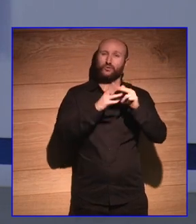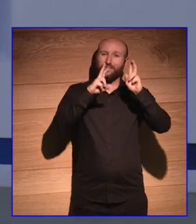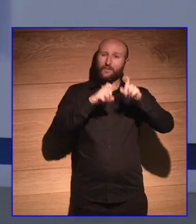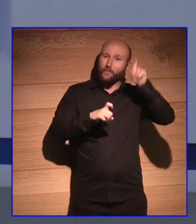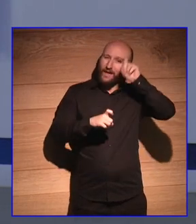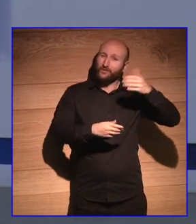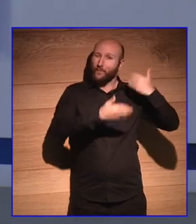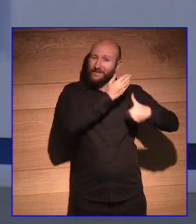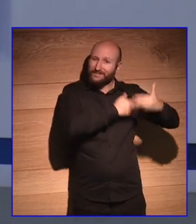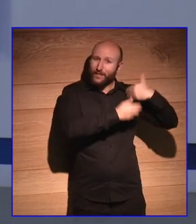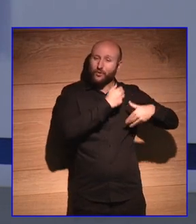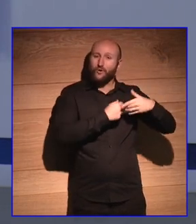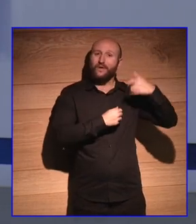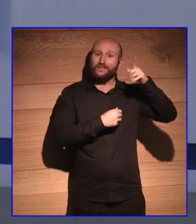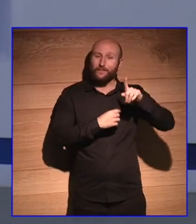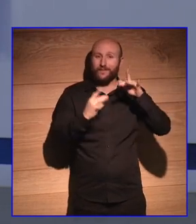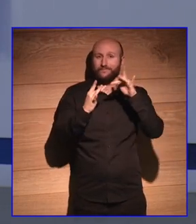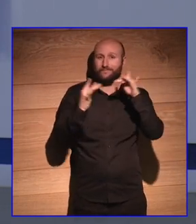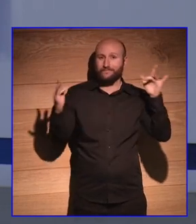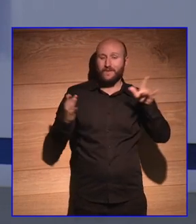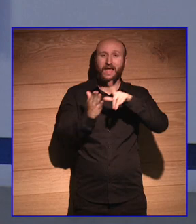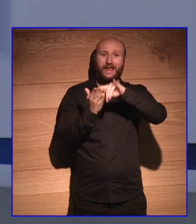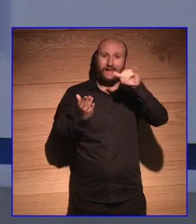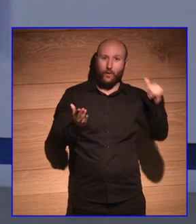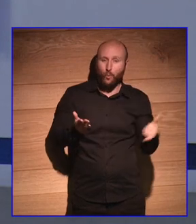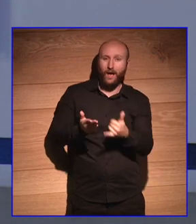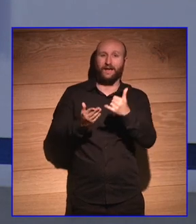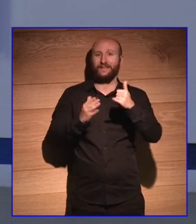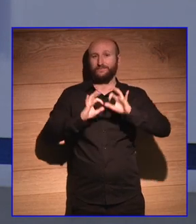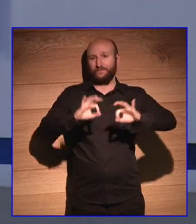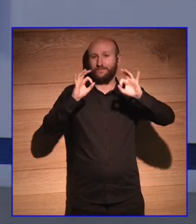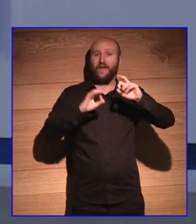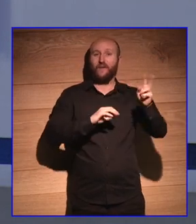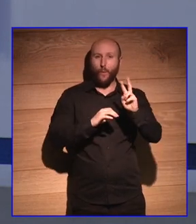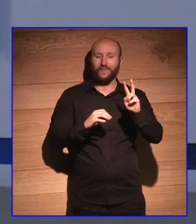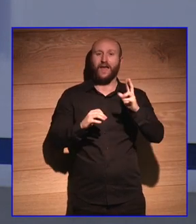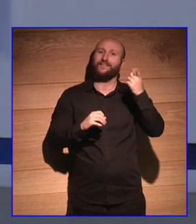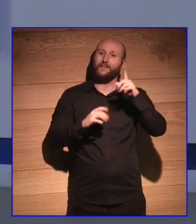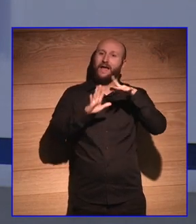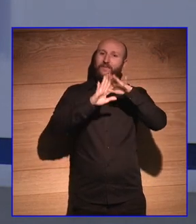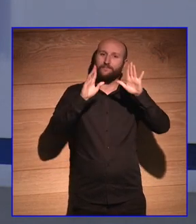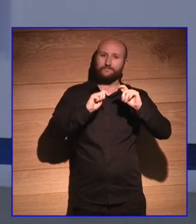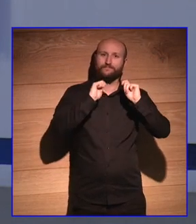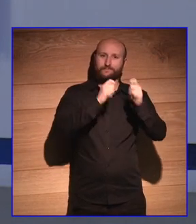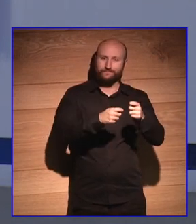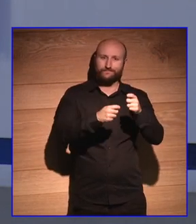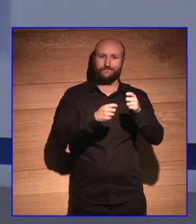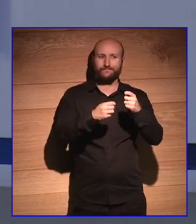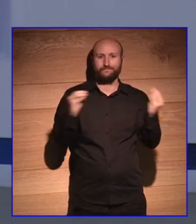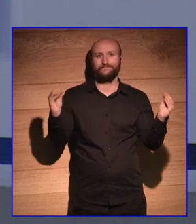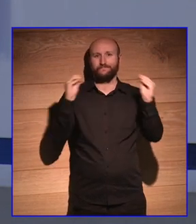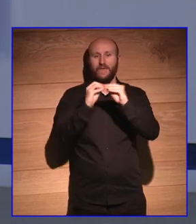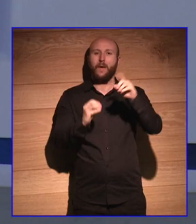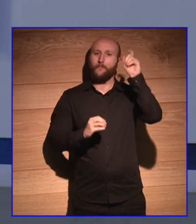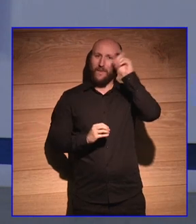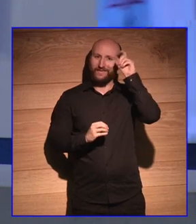así como su distanciamiento compositivo de lenguajes vanguardistas las sitúan estéticamente en sintonía con sus maestros conrado